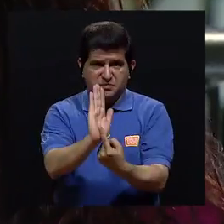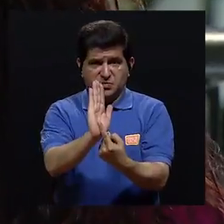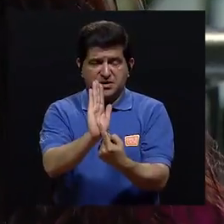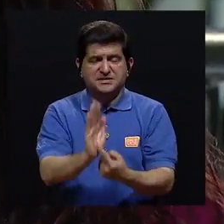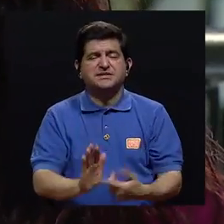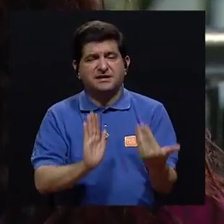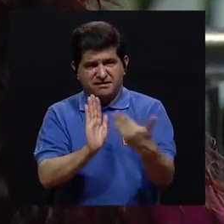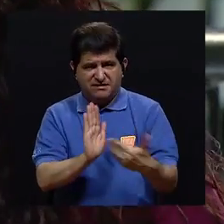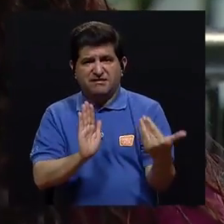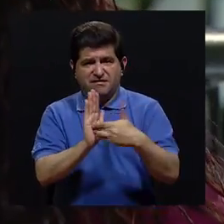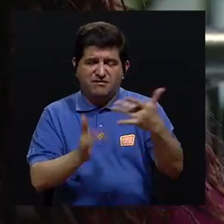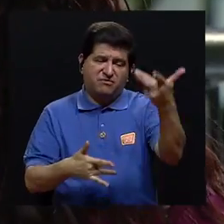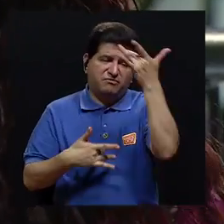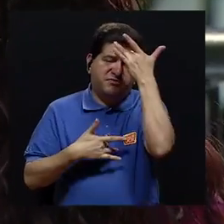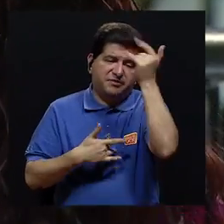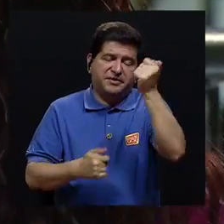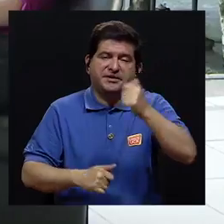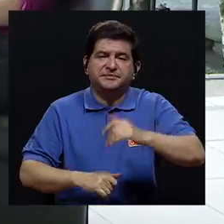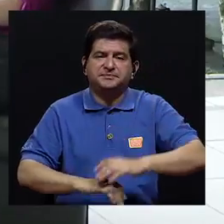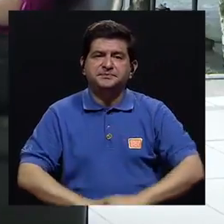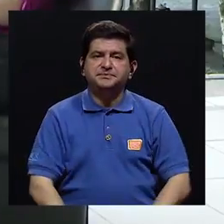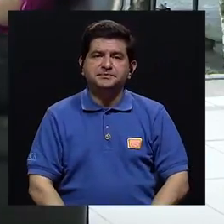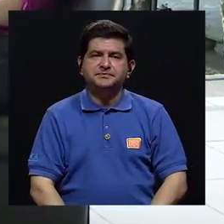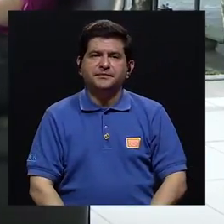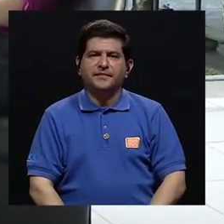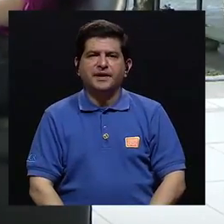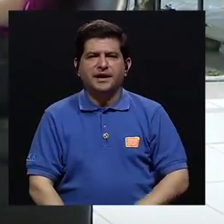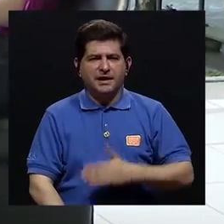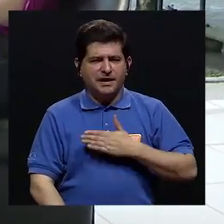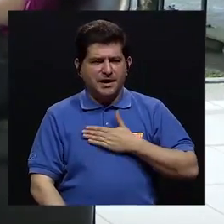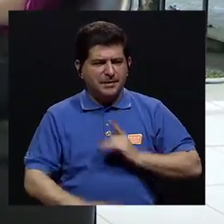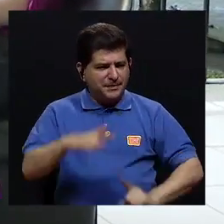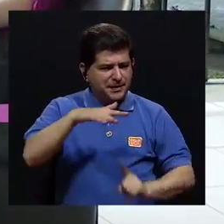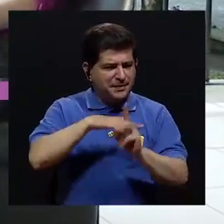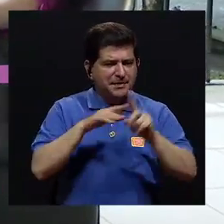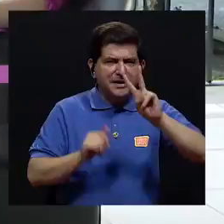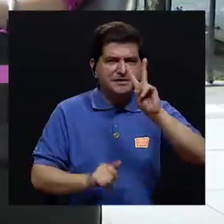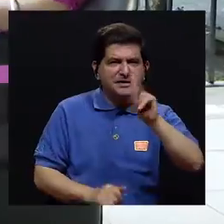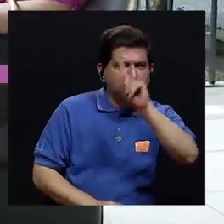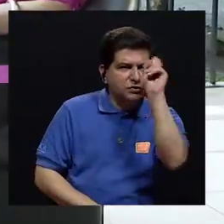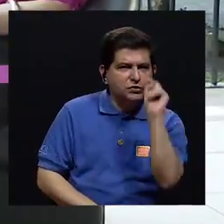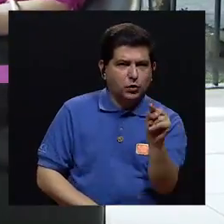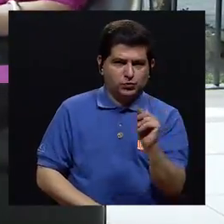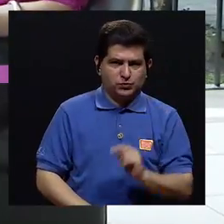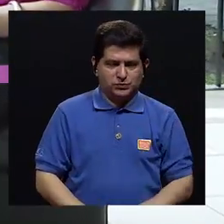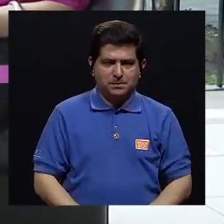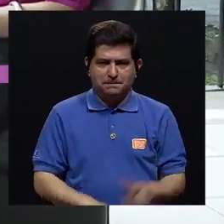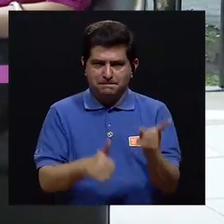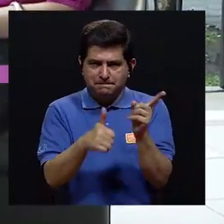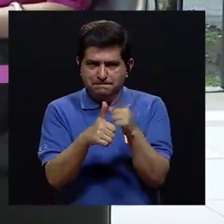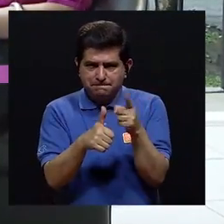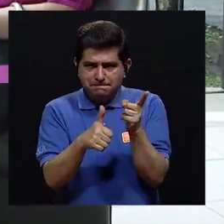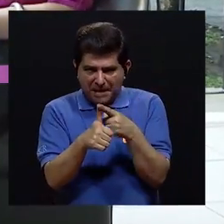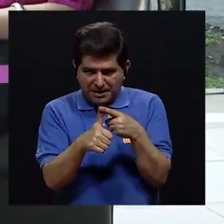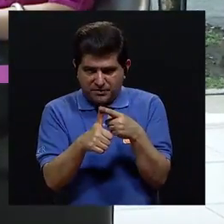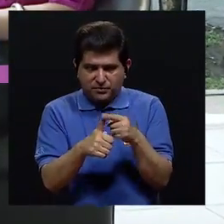manifieste alguna lesión o alguna enfermedad. Vieras que me surgen dos preguntas. Primero, lo que tiene que ver o lo que